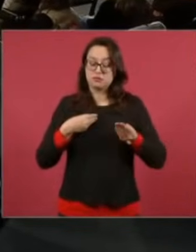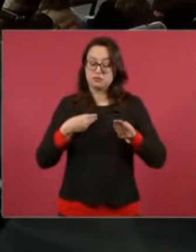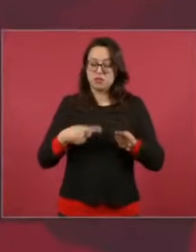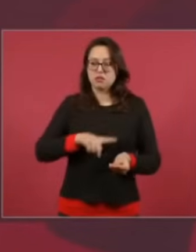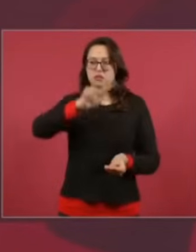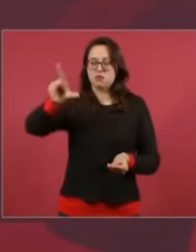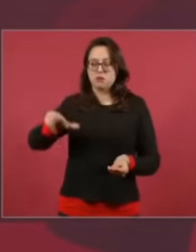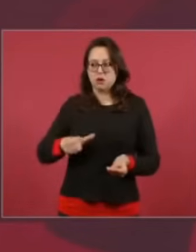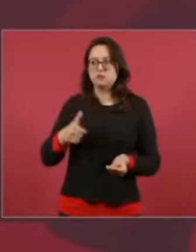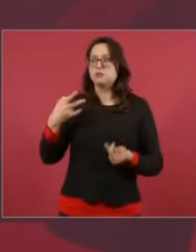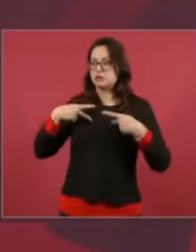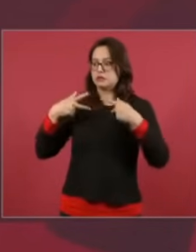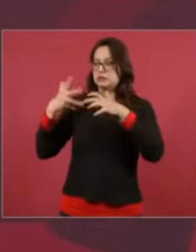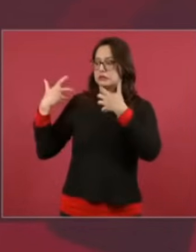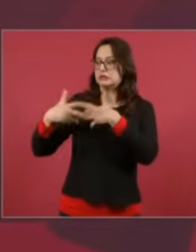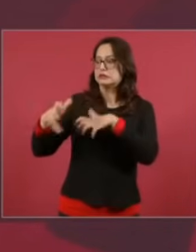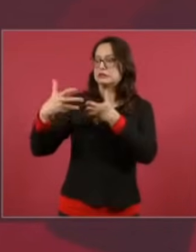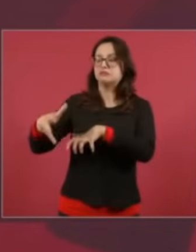Ya depende mucho